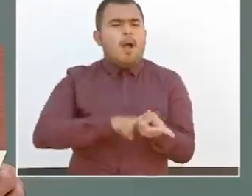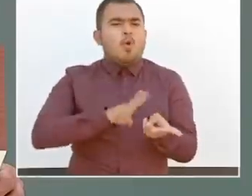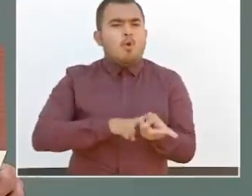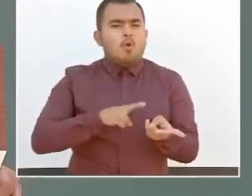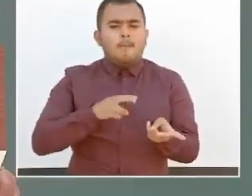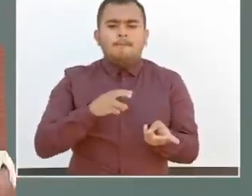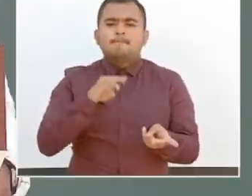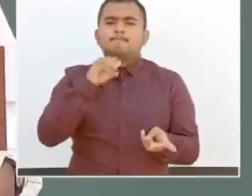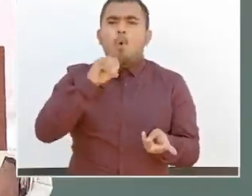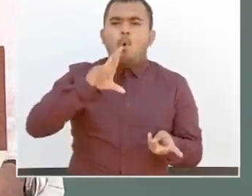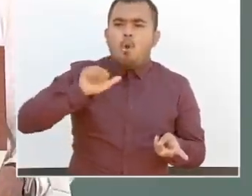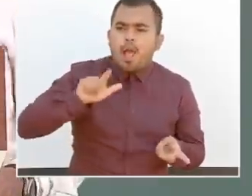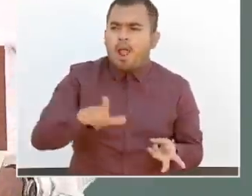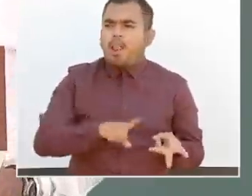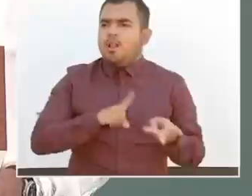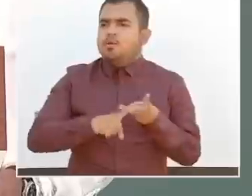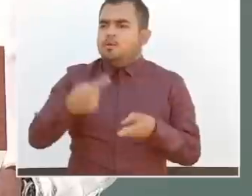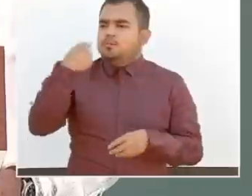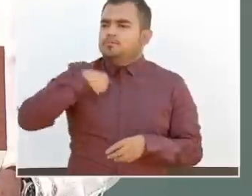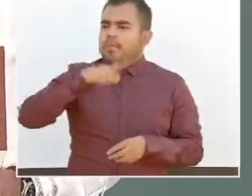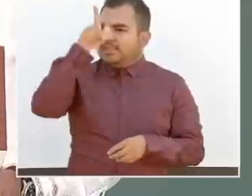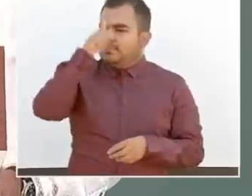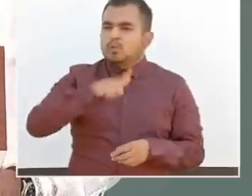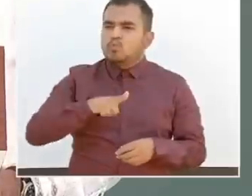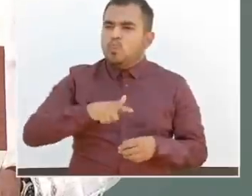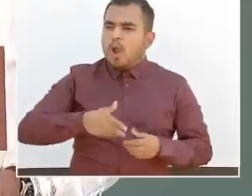se va a lograr